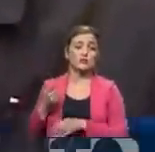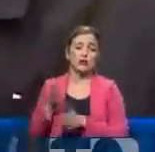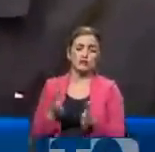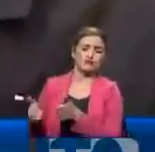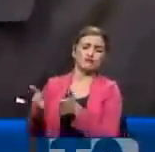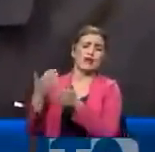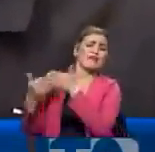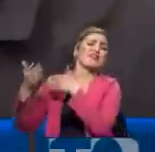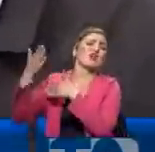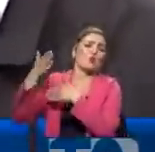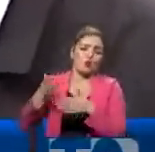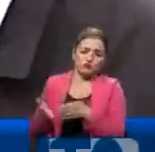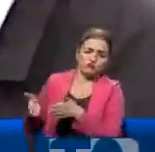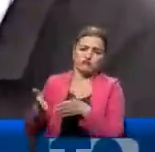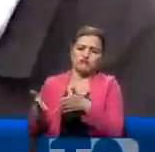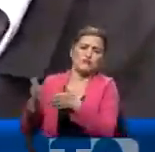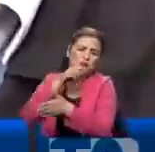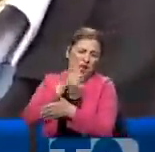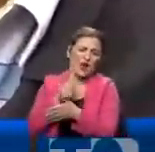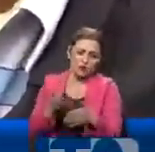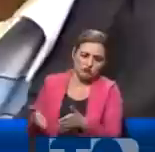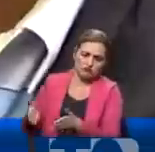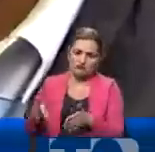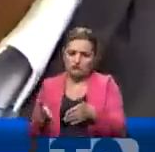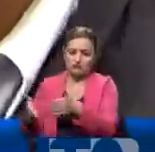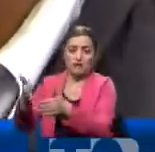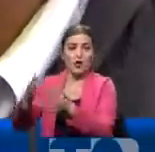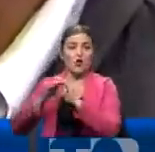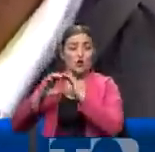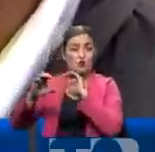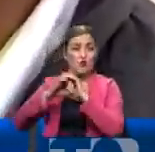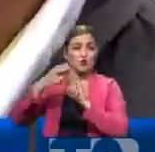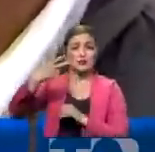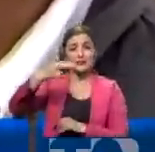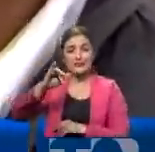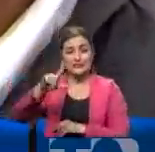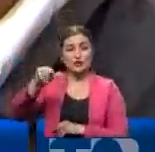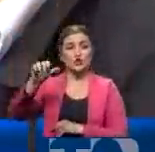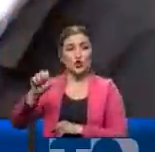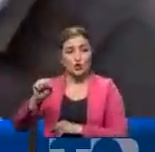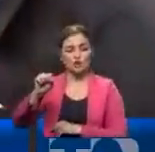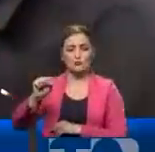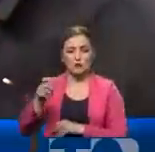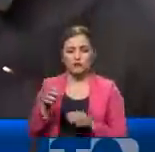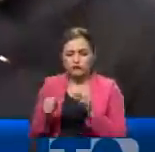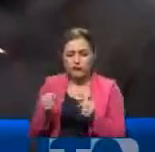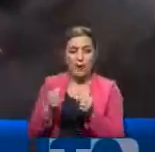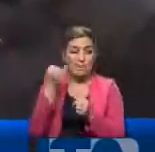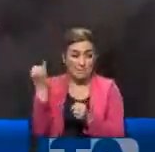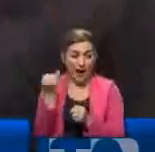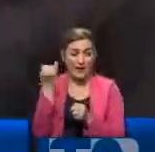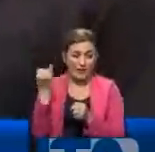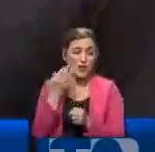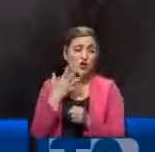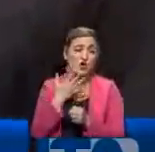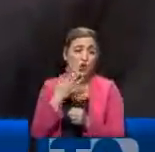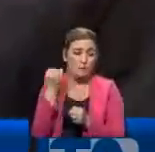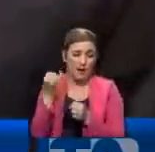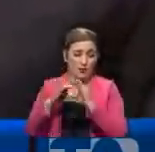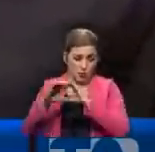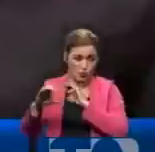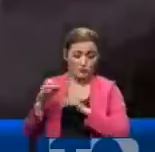antiguo, y por ese camino vienen los buses de los Chillos. Sin embargo, el bus de los Chillos en el que yo